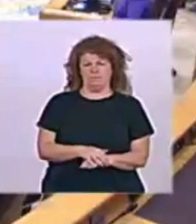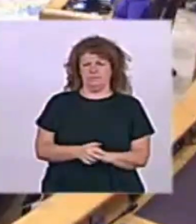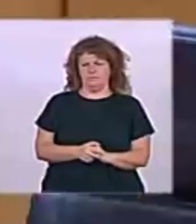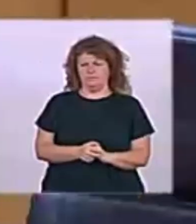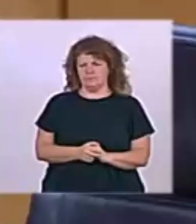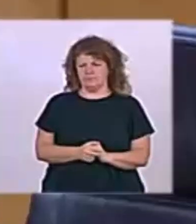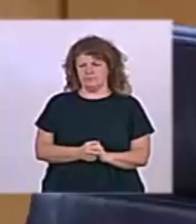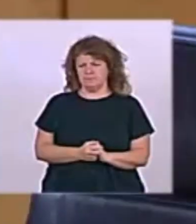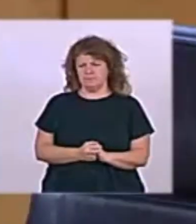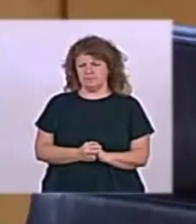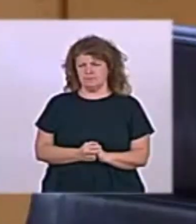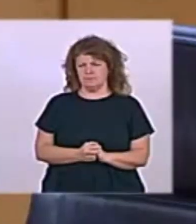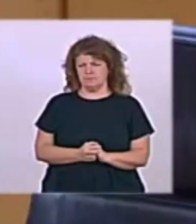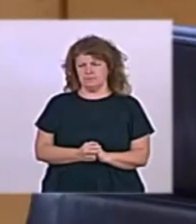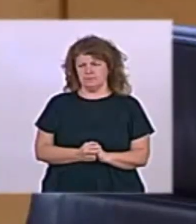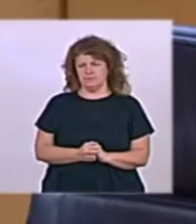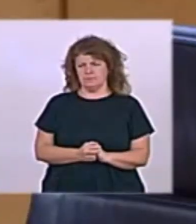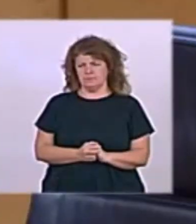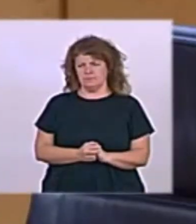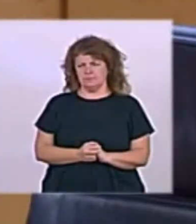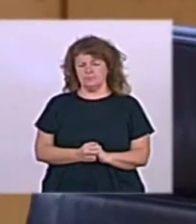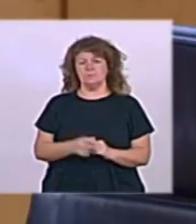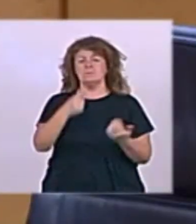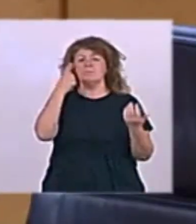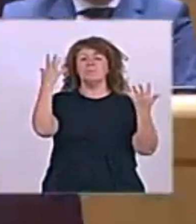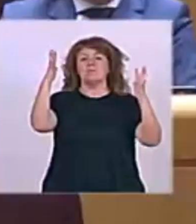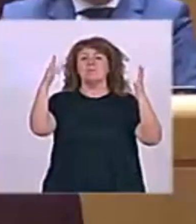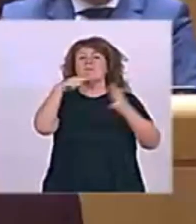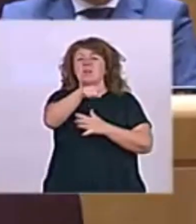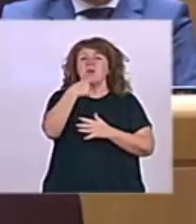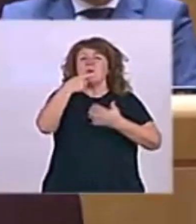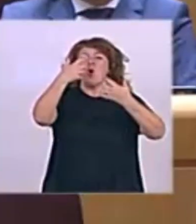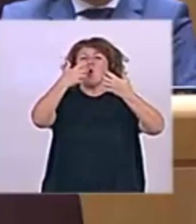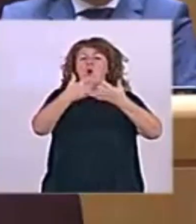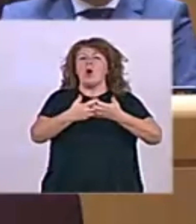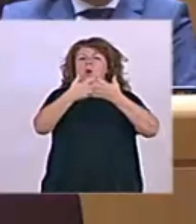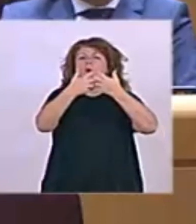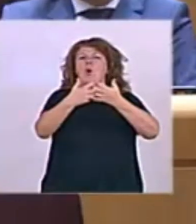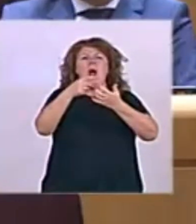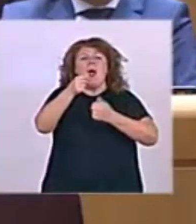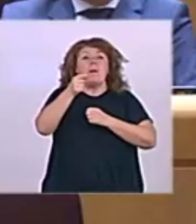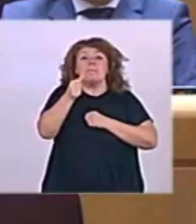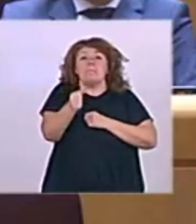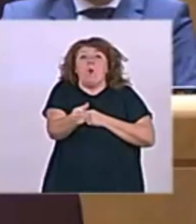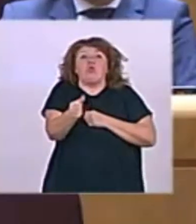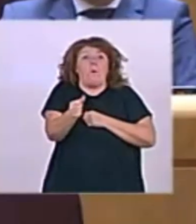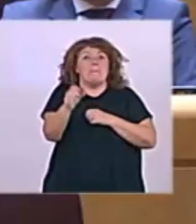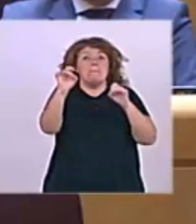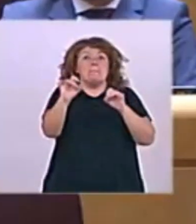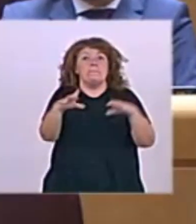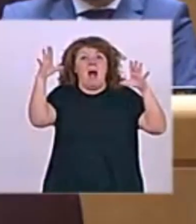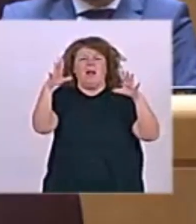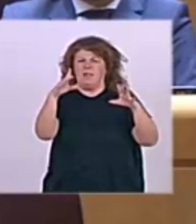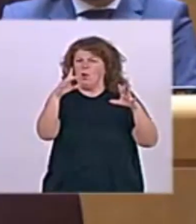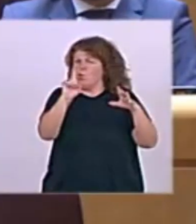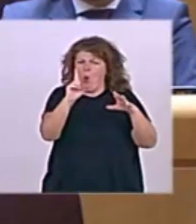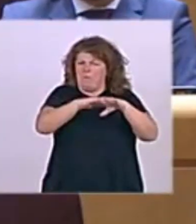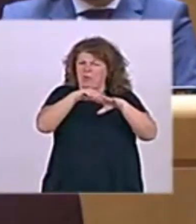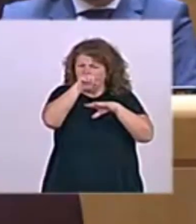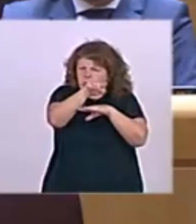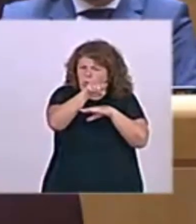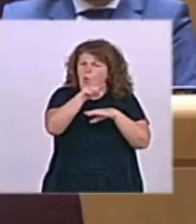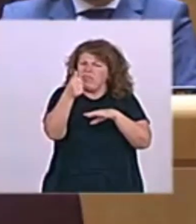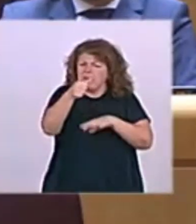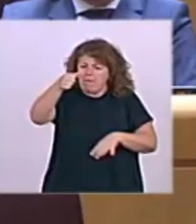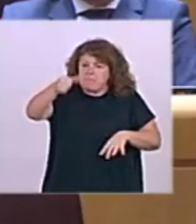El botón mágico El que usted debería de haber apretado Con el CIBE de Lanzarote Que le